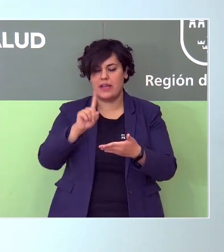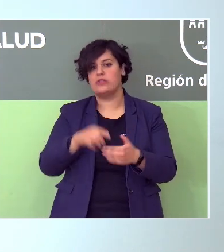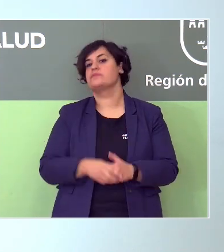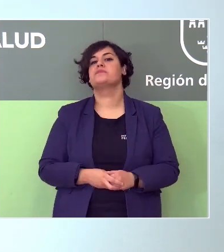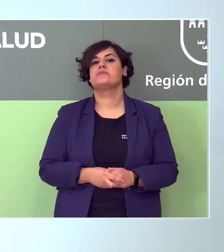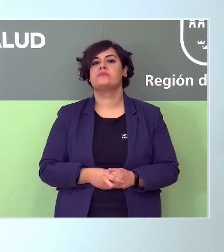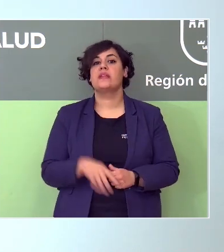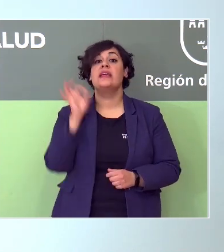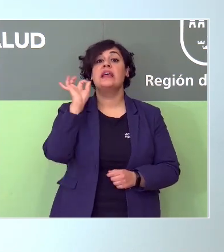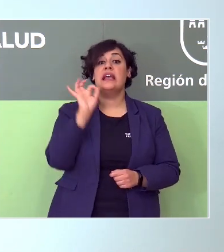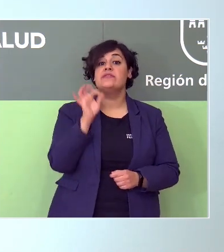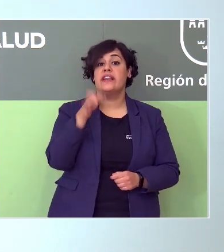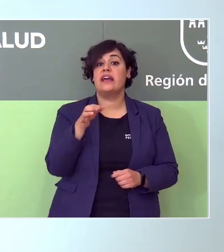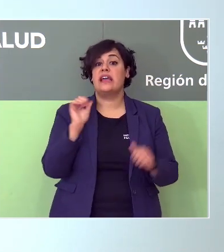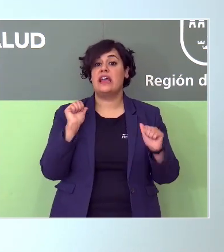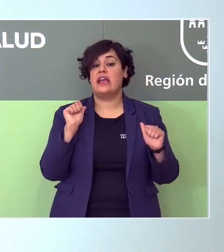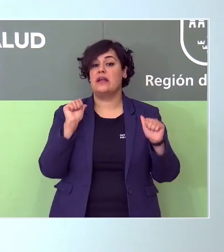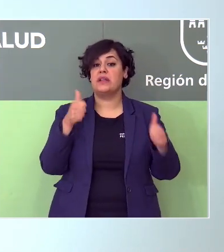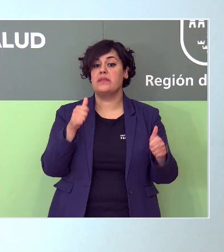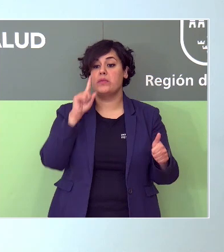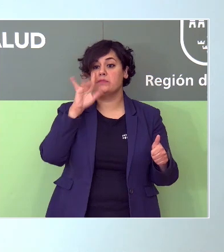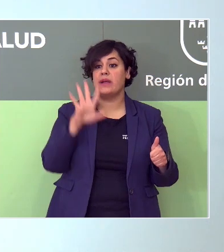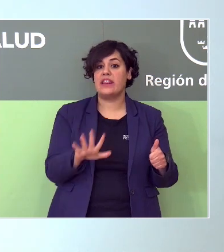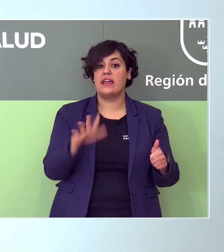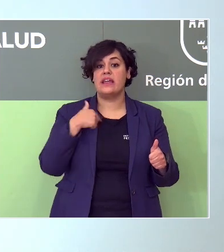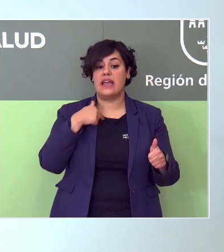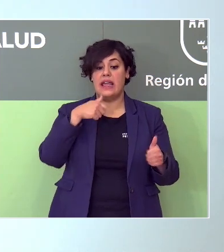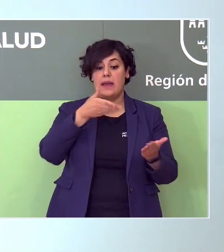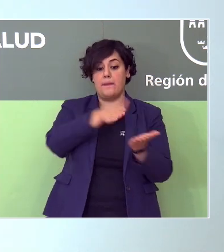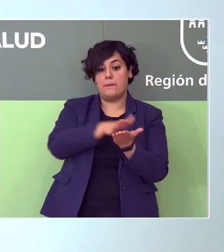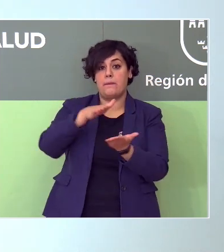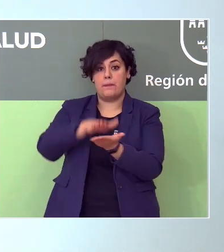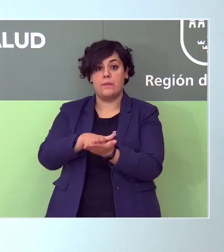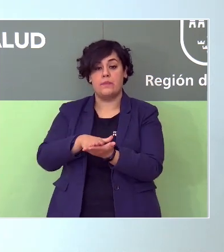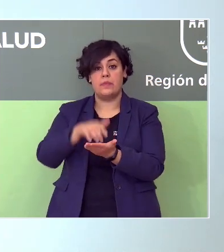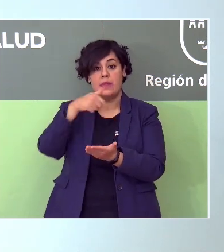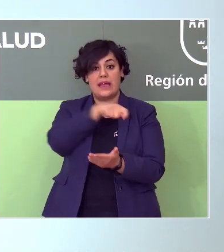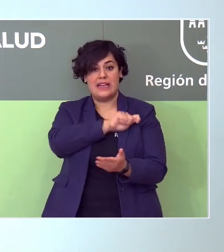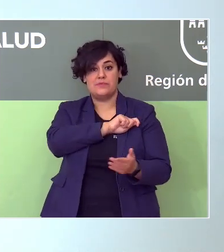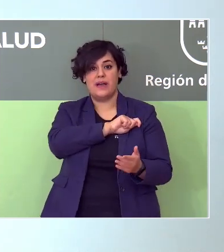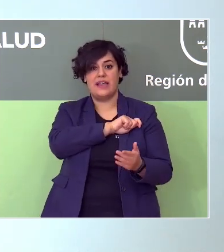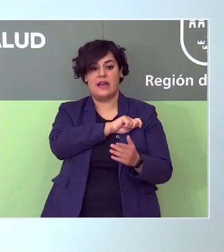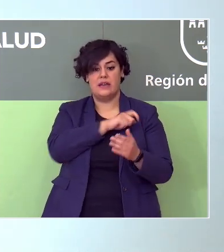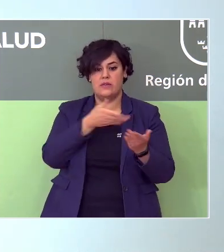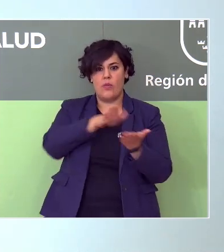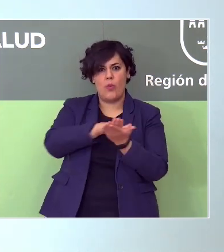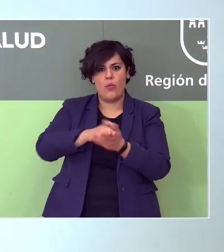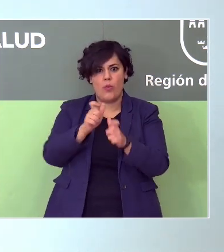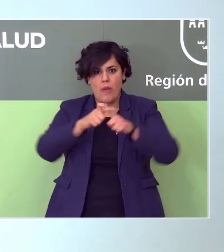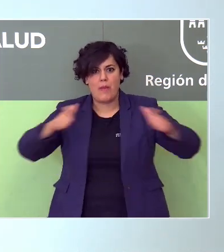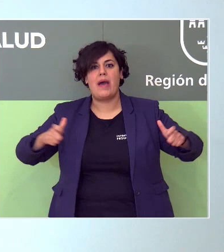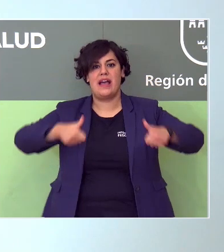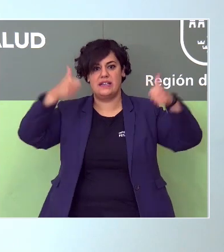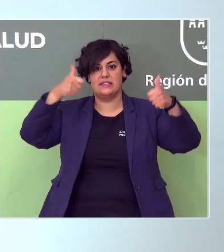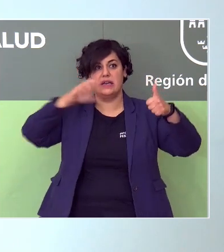que en principio la mortalidad parece que está más alta en España que en otras. Yo creo que esto habrá que analizarlo a posteriori. Ahora mismo podríamos